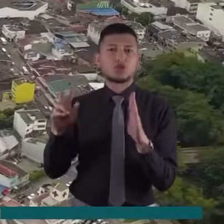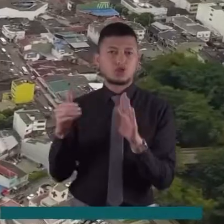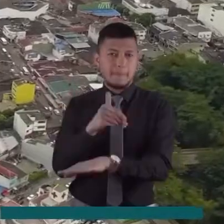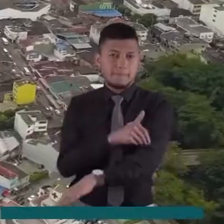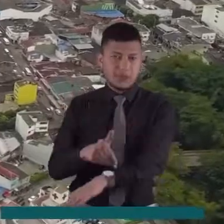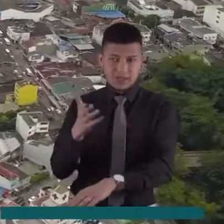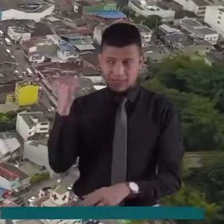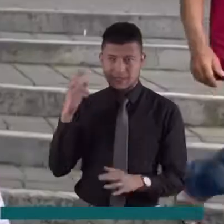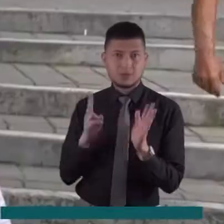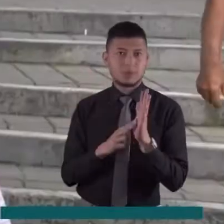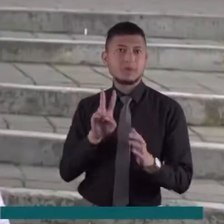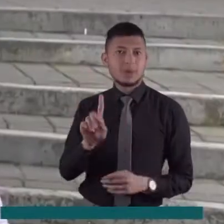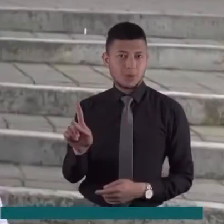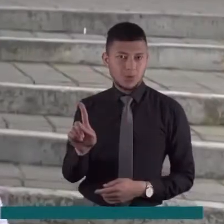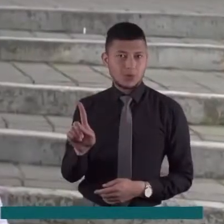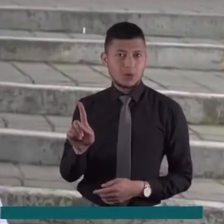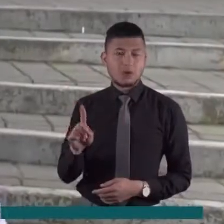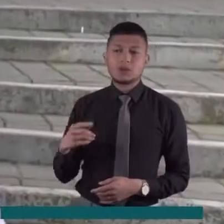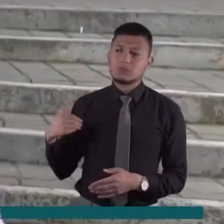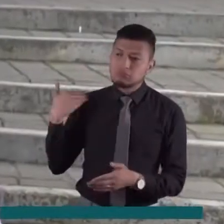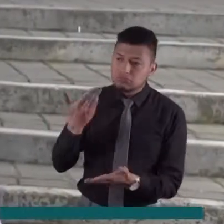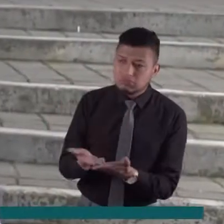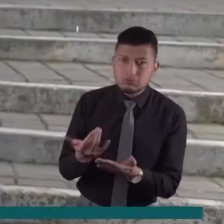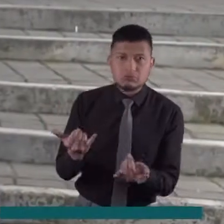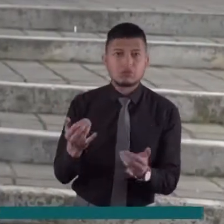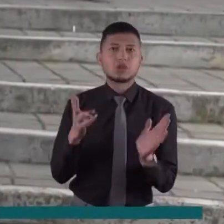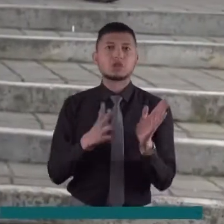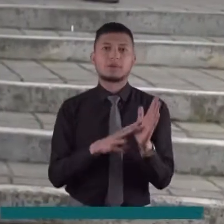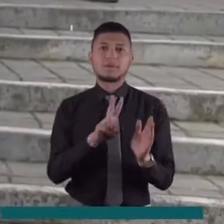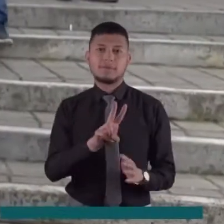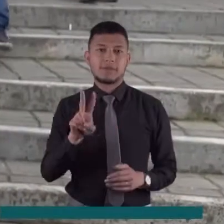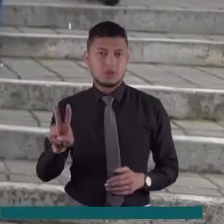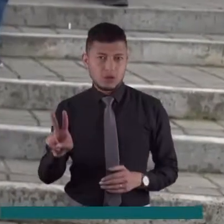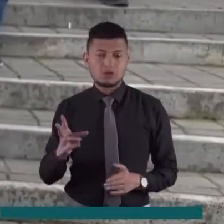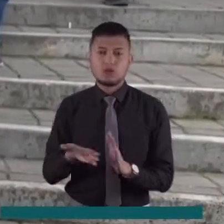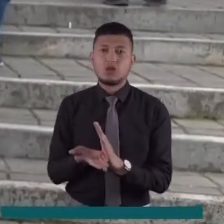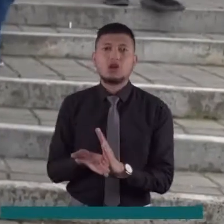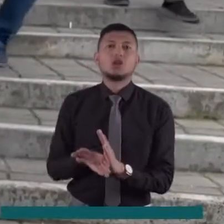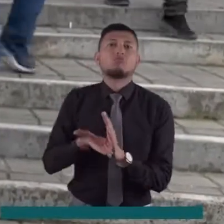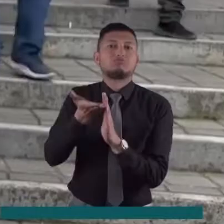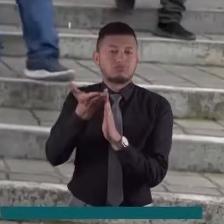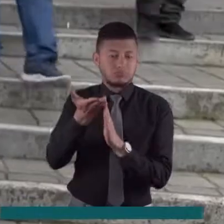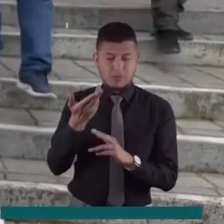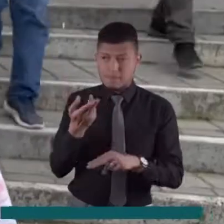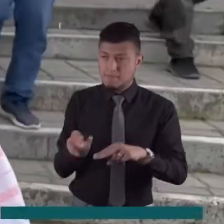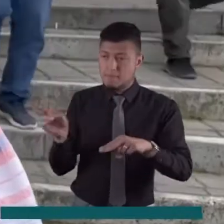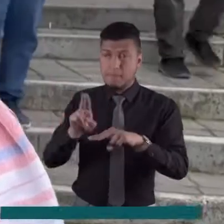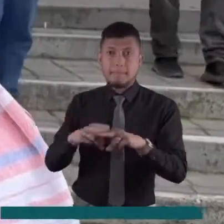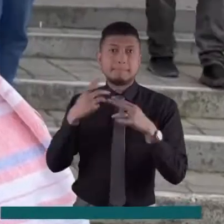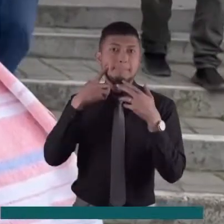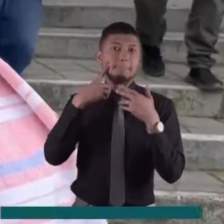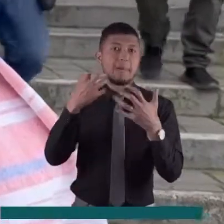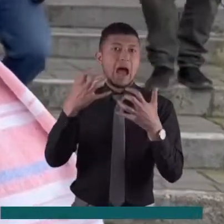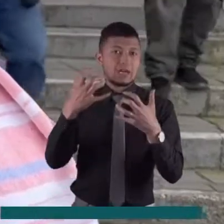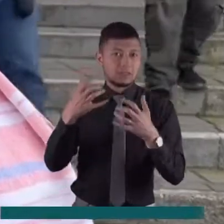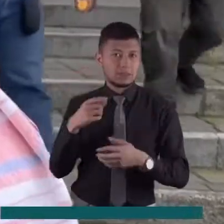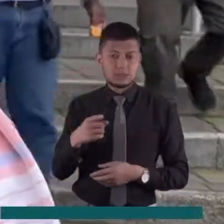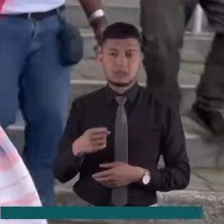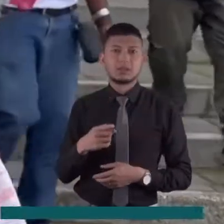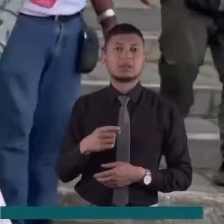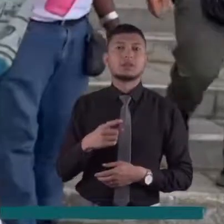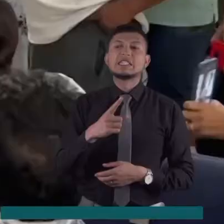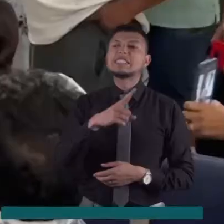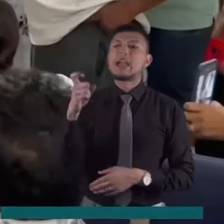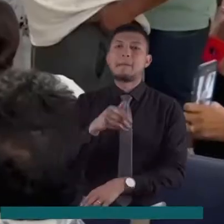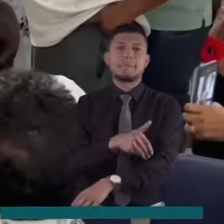el 2021, y en el 2022 me realizaron un incremento exagerado y arbitrario de